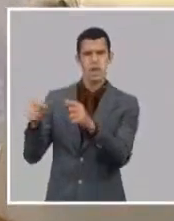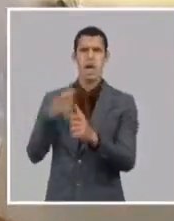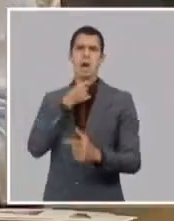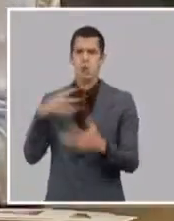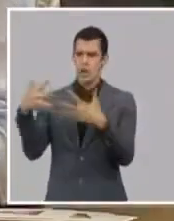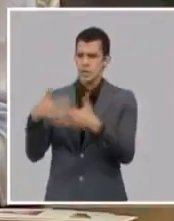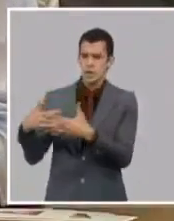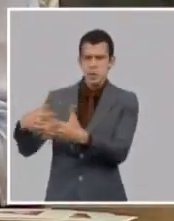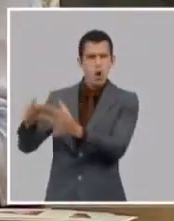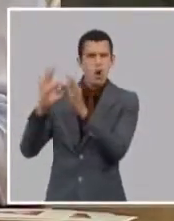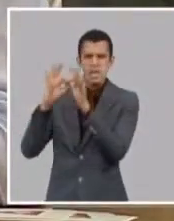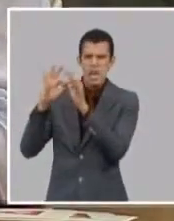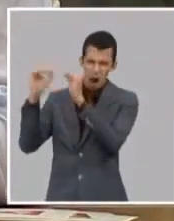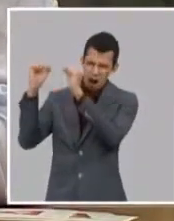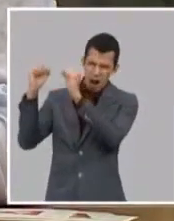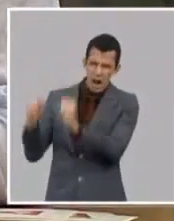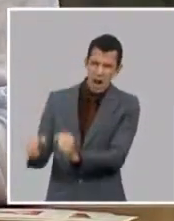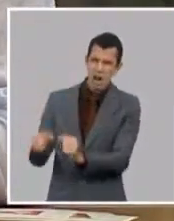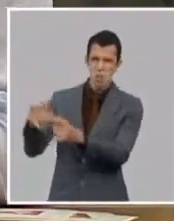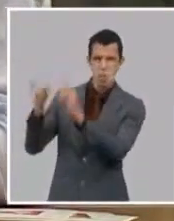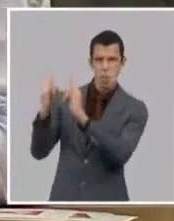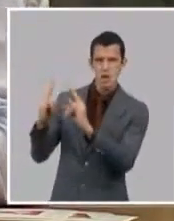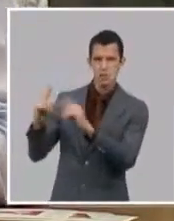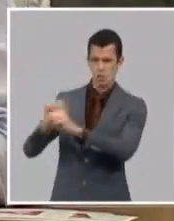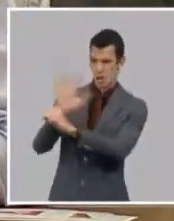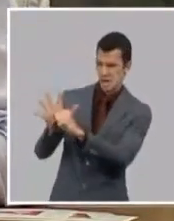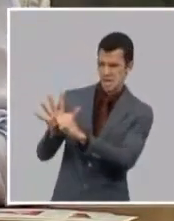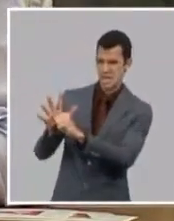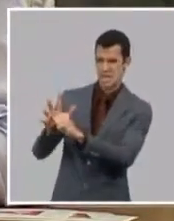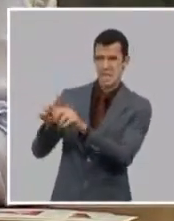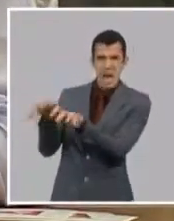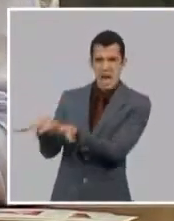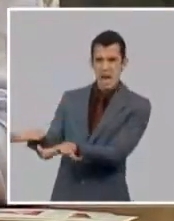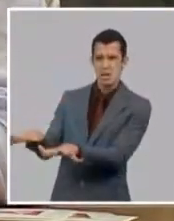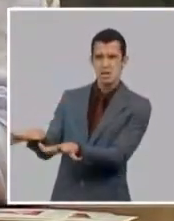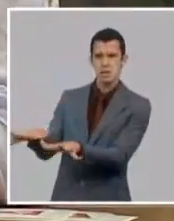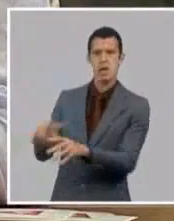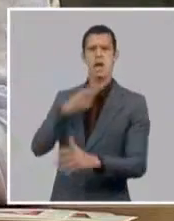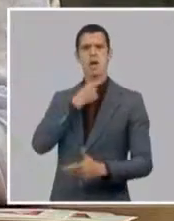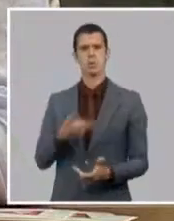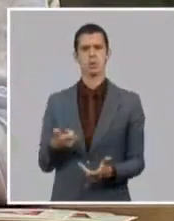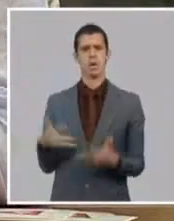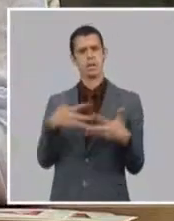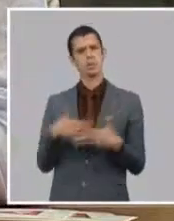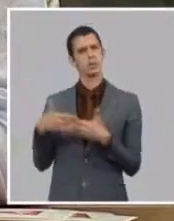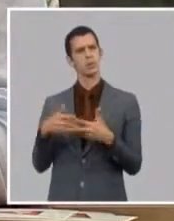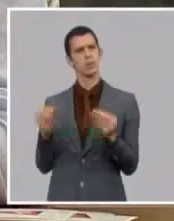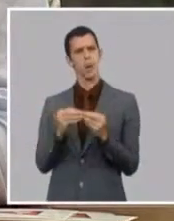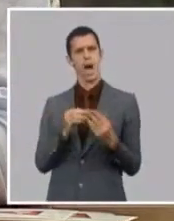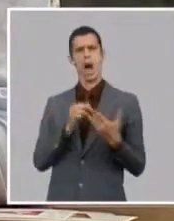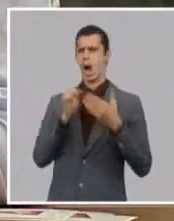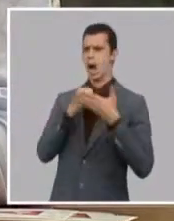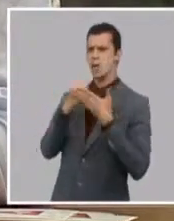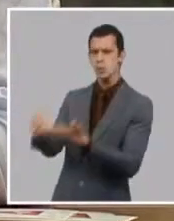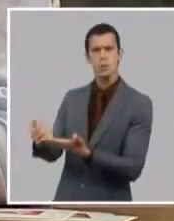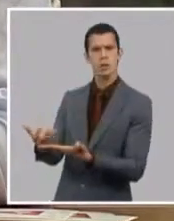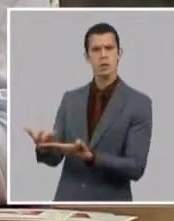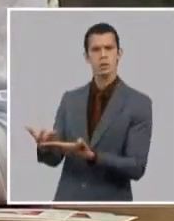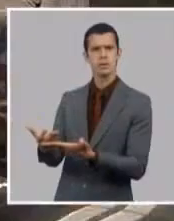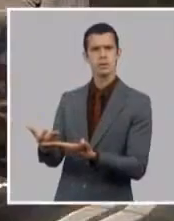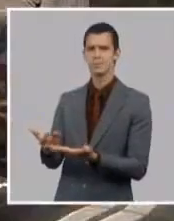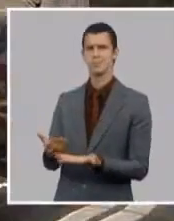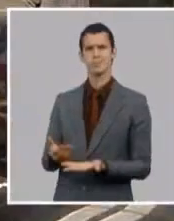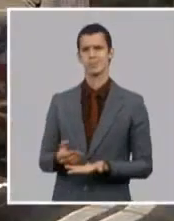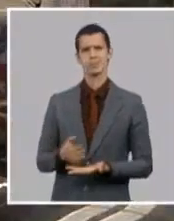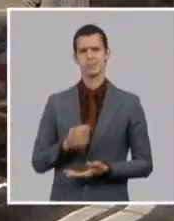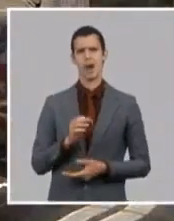ahora. ¿Por qué no hubo un SOS para los países europeos, a los cuales nosotros incluso mandamos brigadas médicas de apoyo? ¿Quién